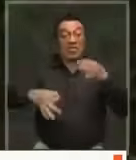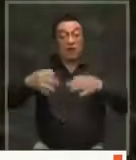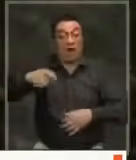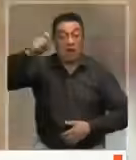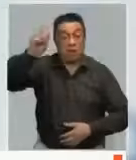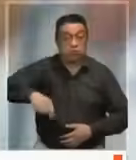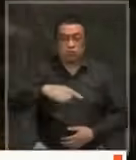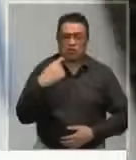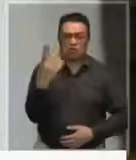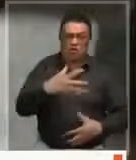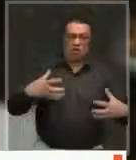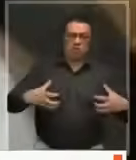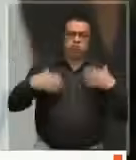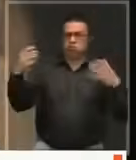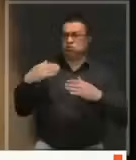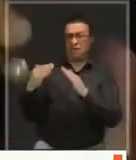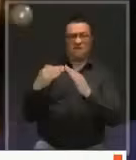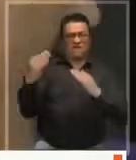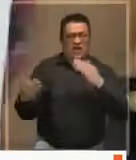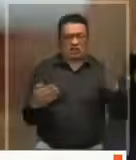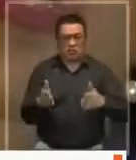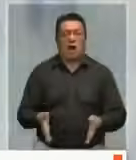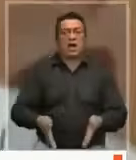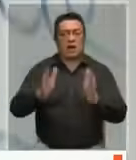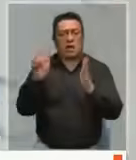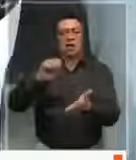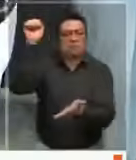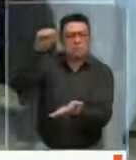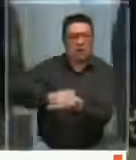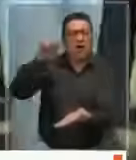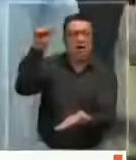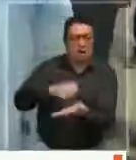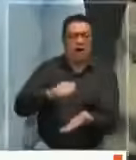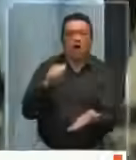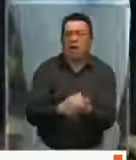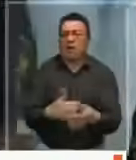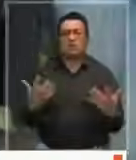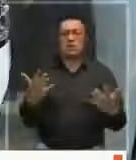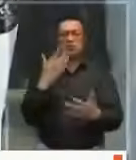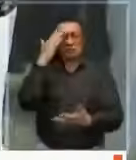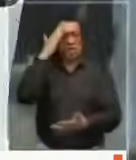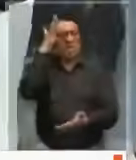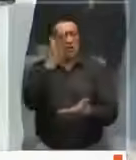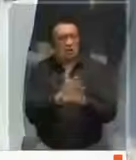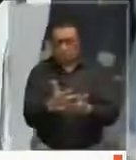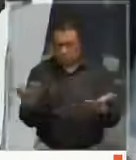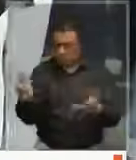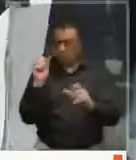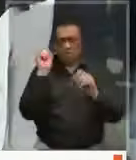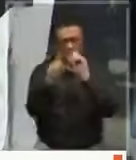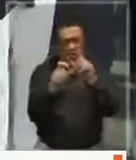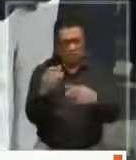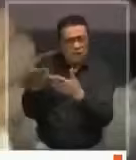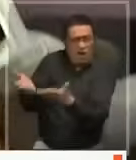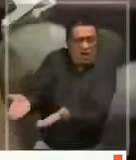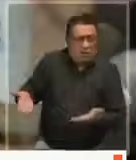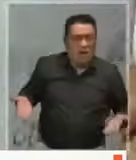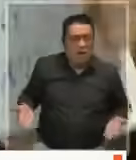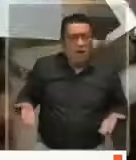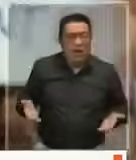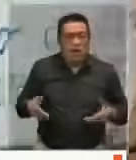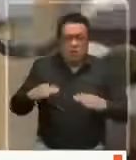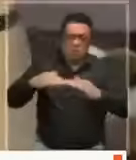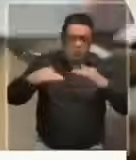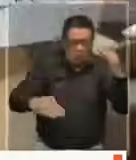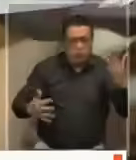el sentir de los vecinos. Salieron a las calles para manifestarse por una decisión que consideraron injusta. Situaciones